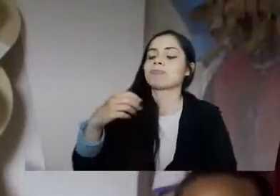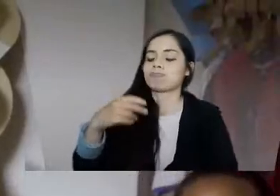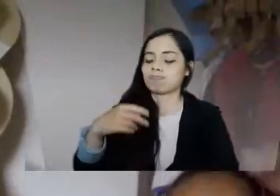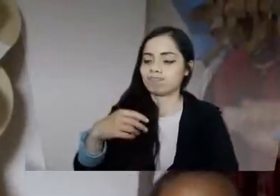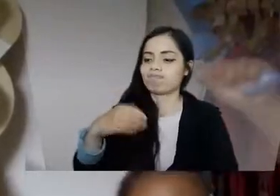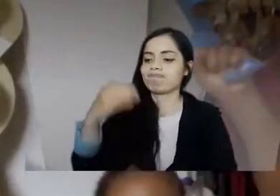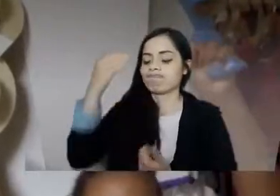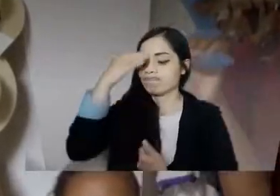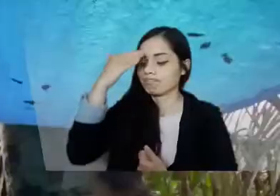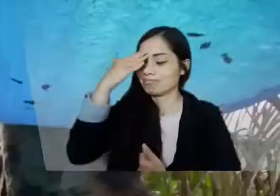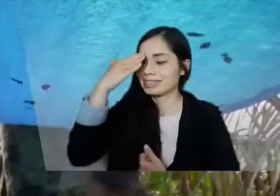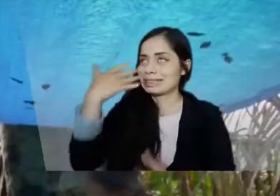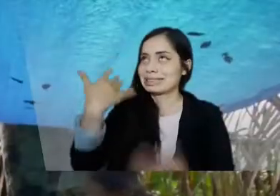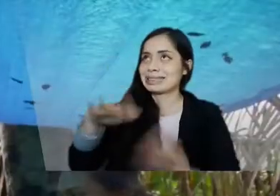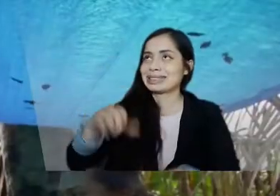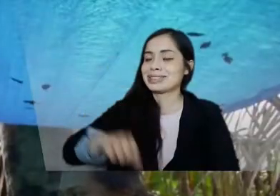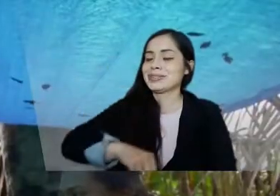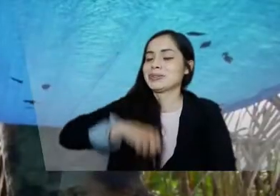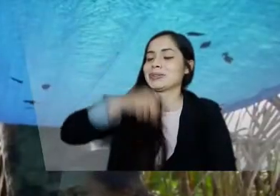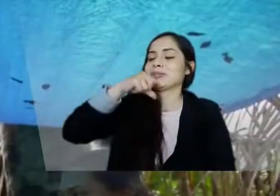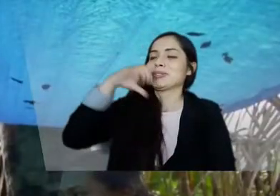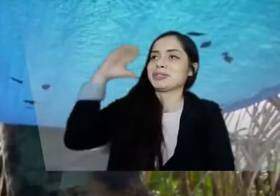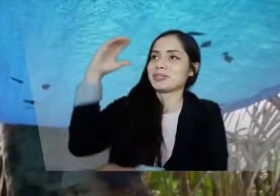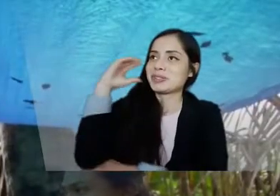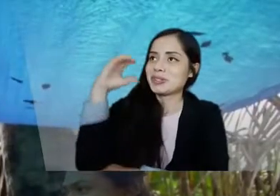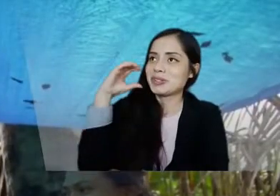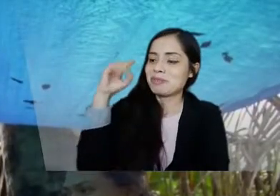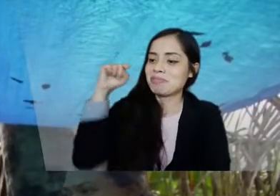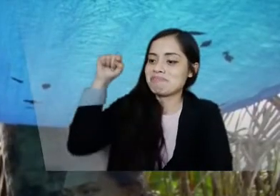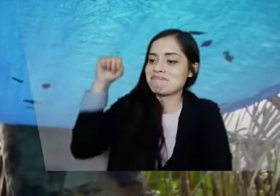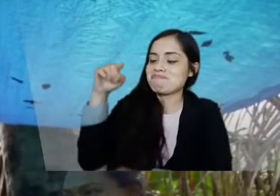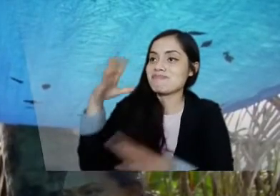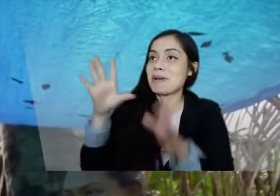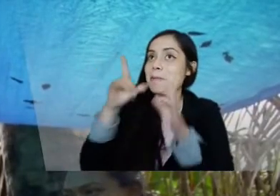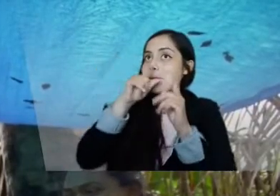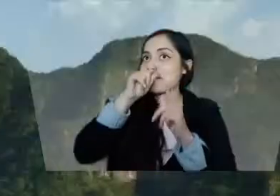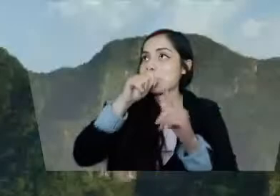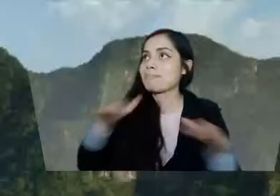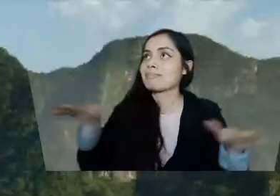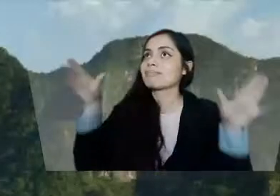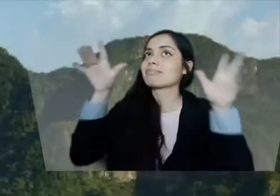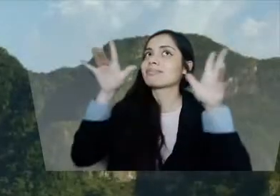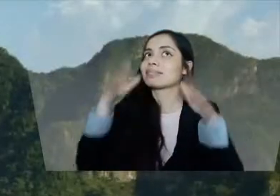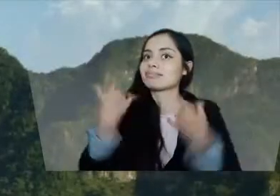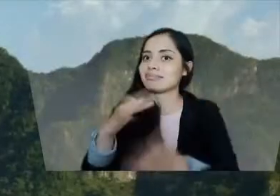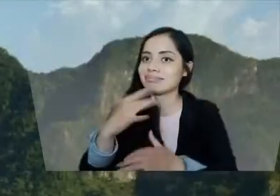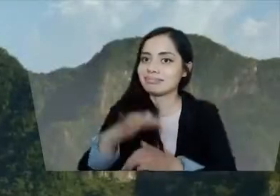vez ni siquiera conocen muy bien la importancia de lo que tienen, de lo que tenemos todos como colombianos.